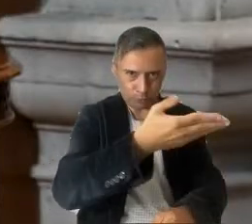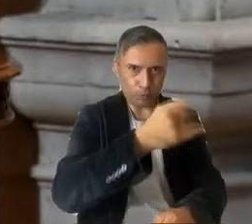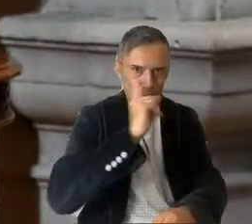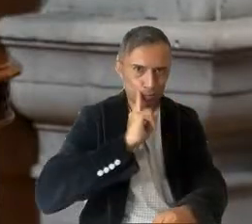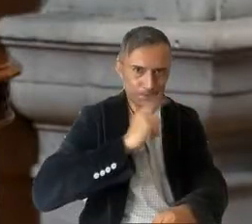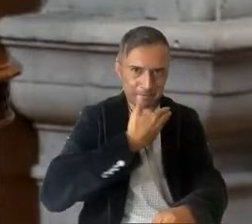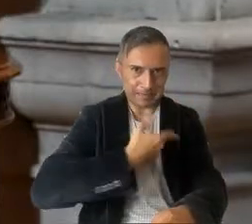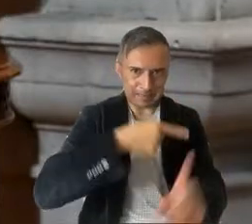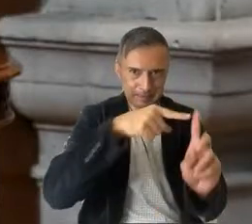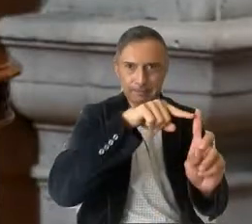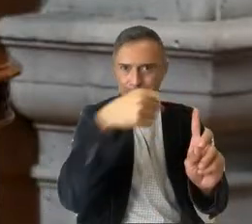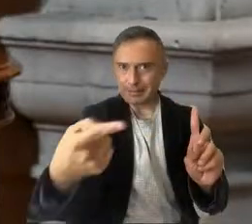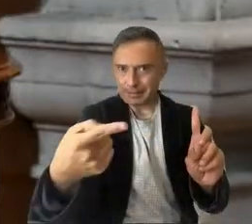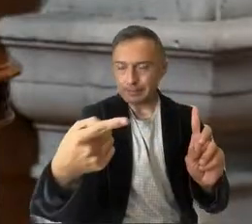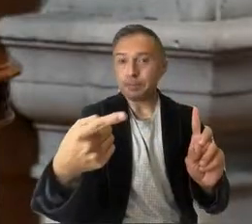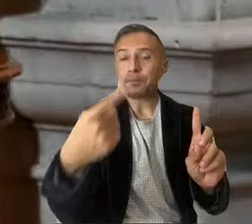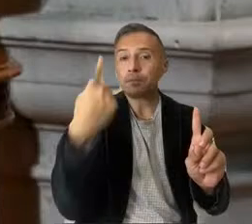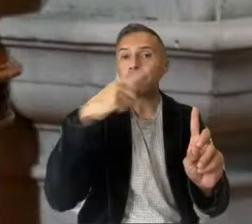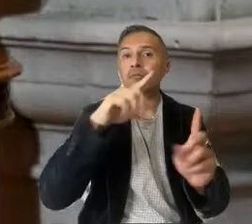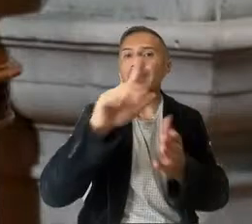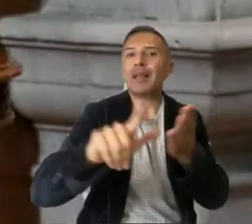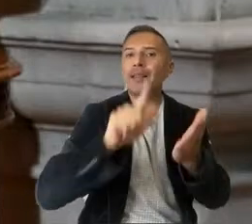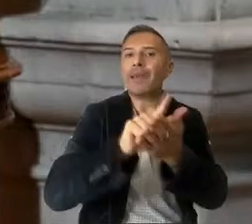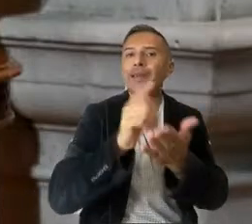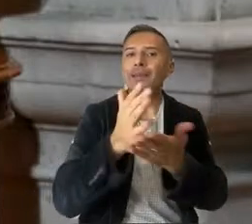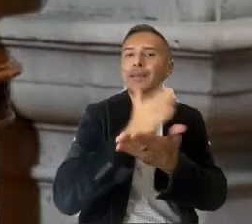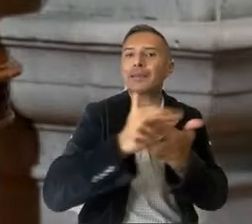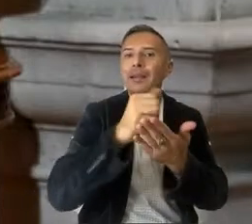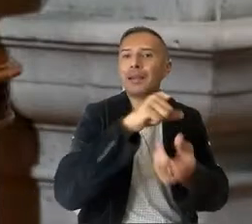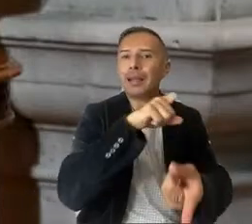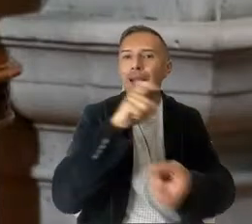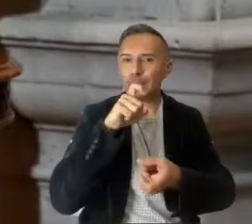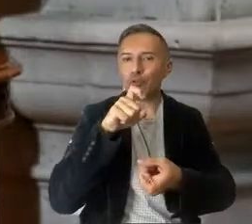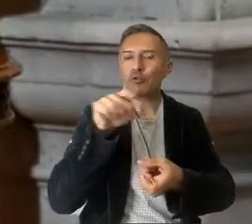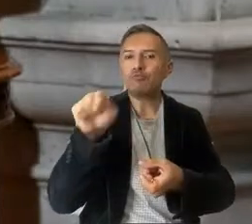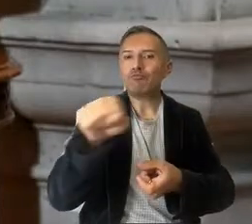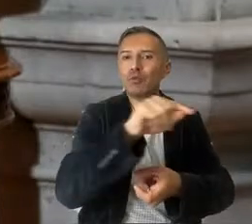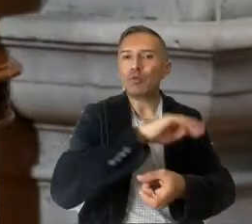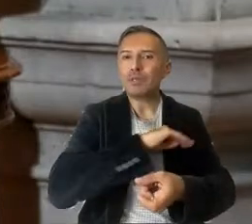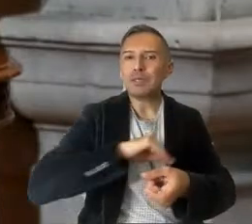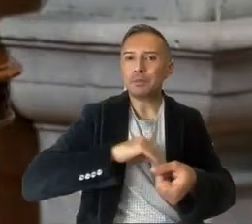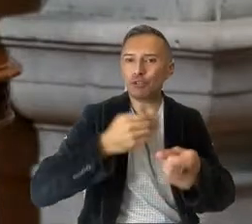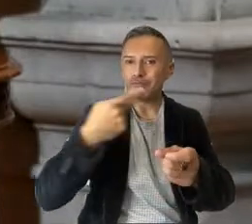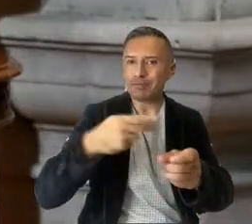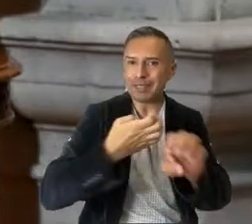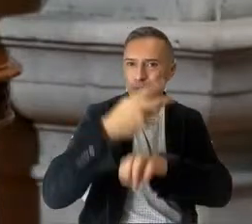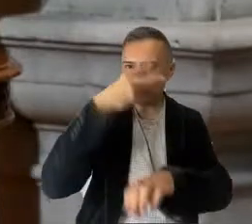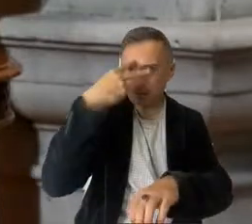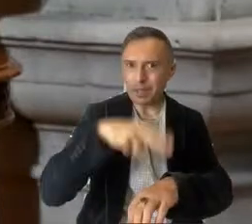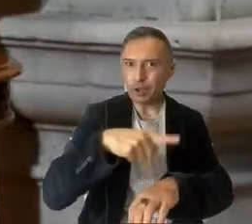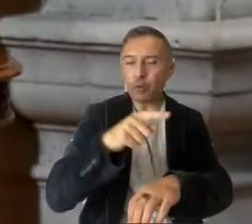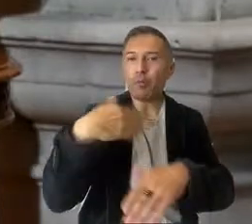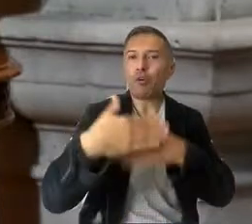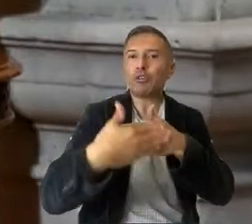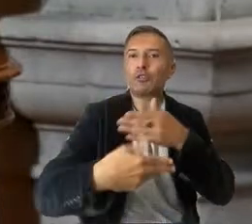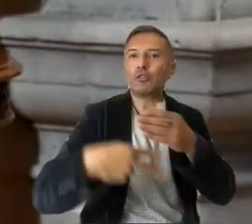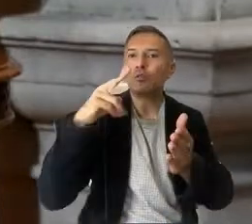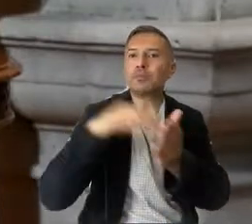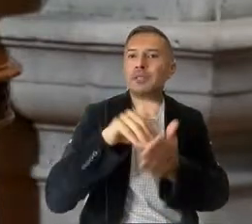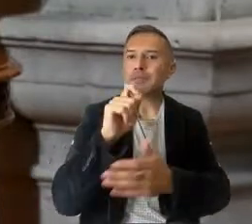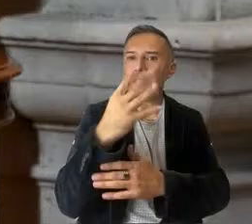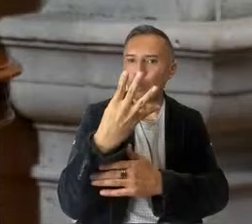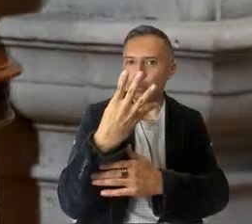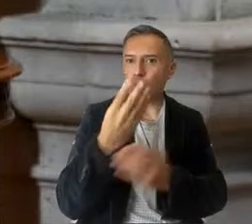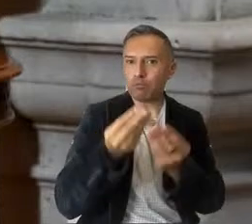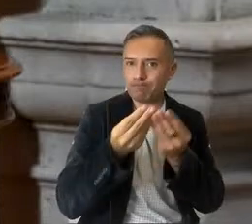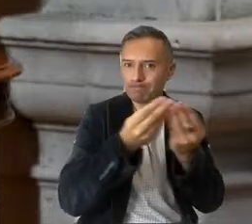la iniciativa de Ley de Ingresos de los Municipios del Estado de México para el ejercicio fiscal